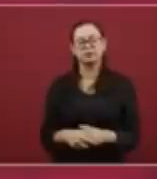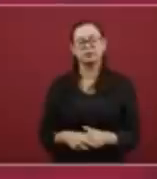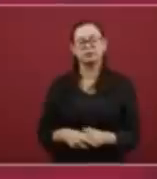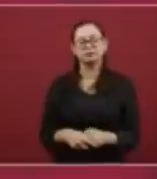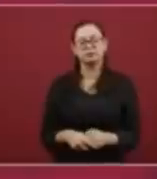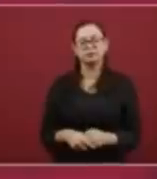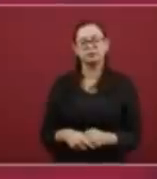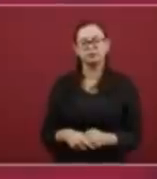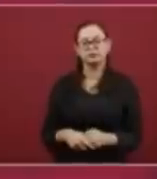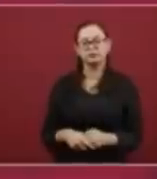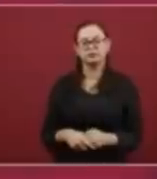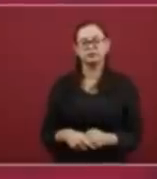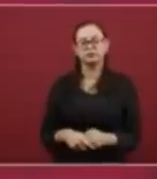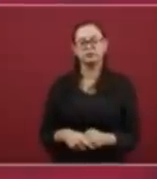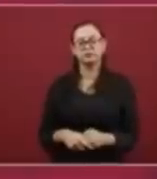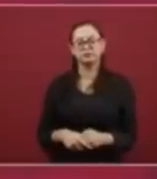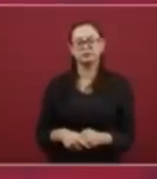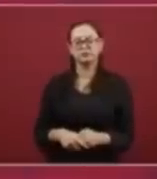para